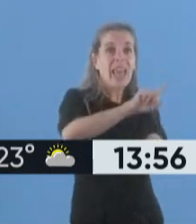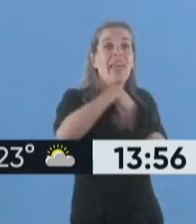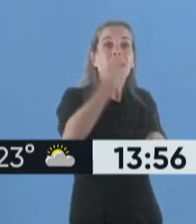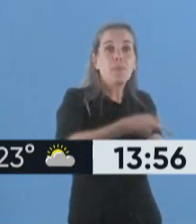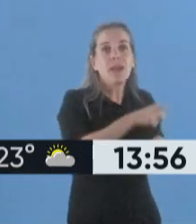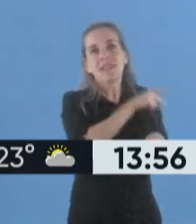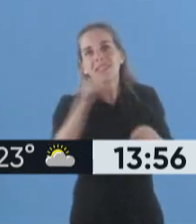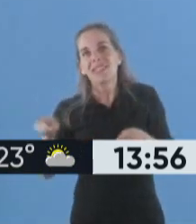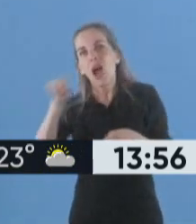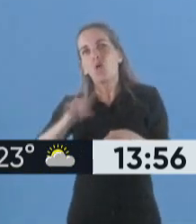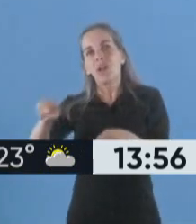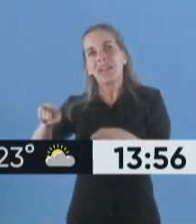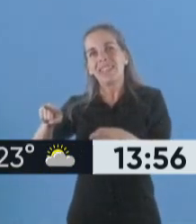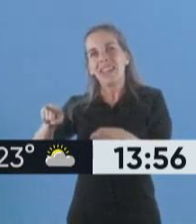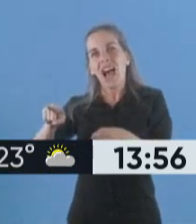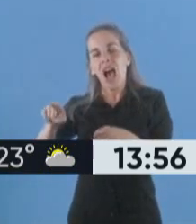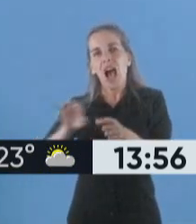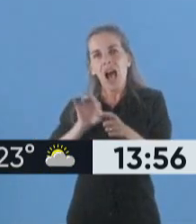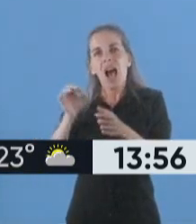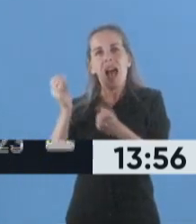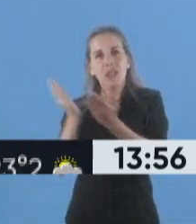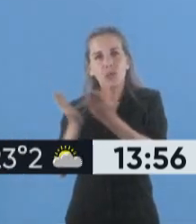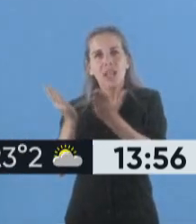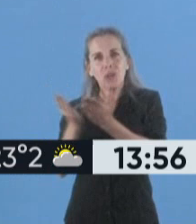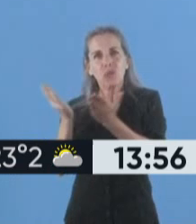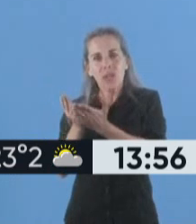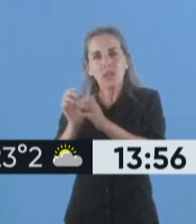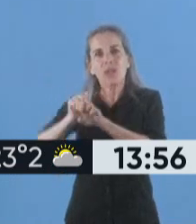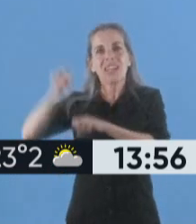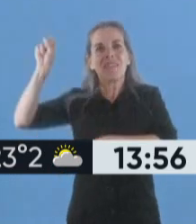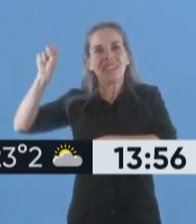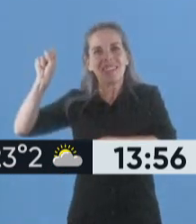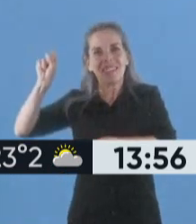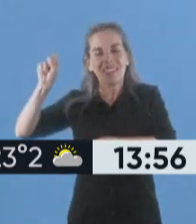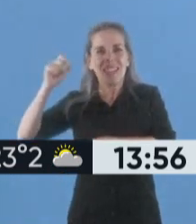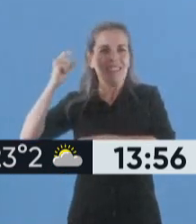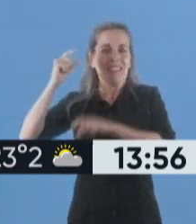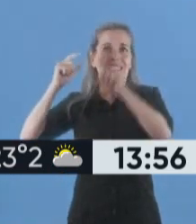recibirse, a 1.000 y pico de kilómetros del resto de su familia.